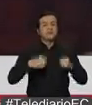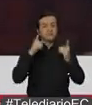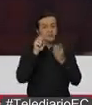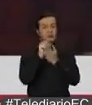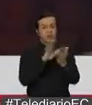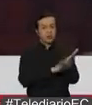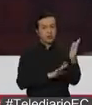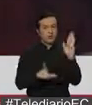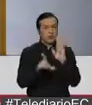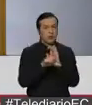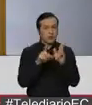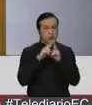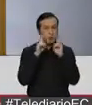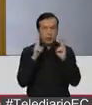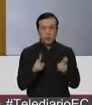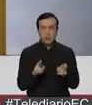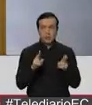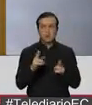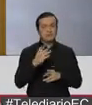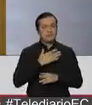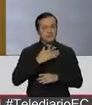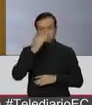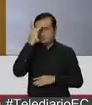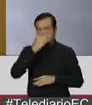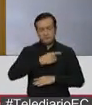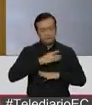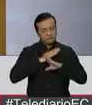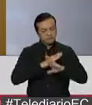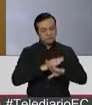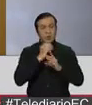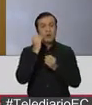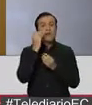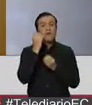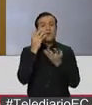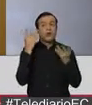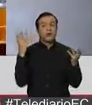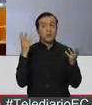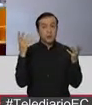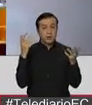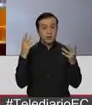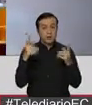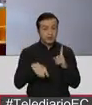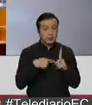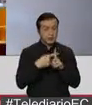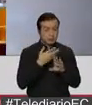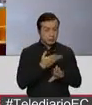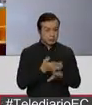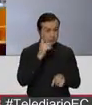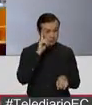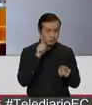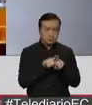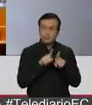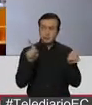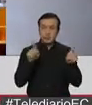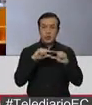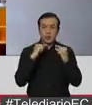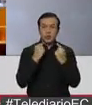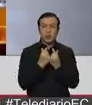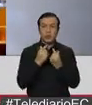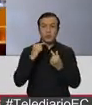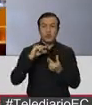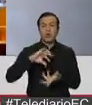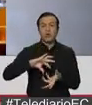de ley humanitaria. Mi rechazo absoluto al informe presentado por la mayoría. El planteamiento de nuestra bancada es